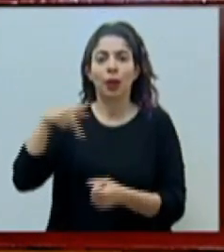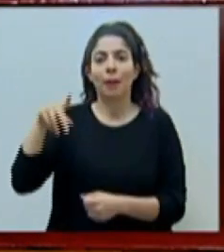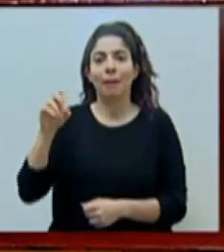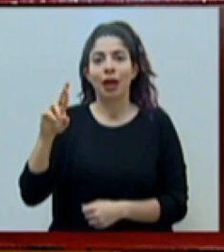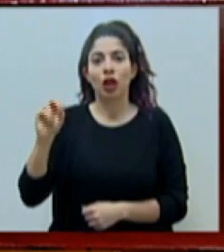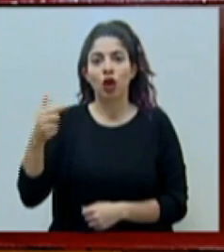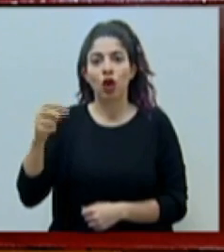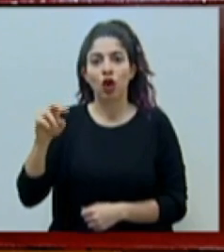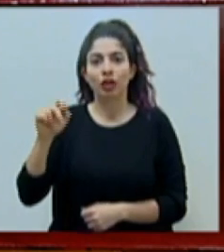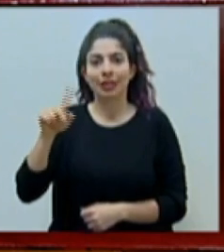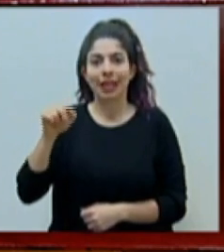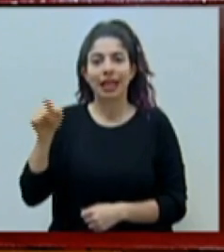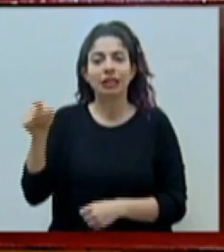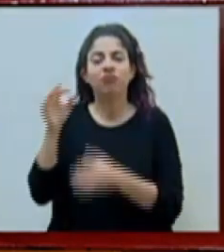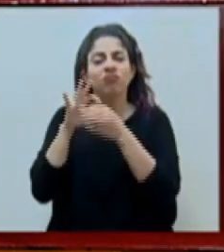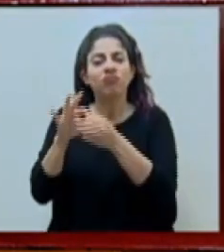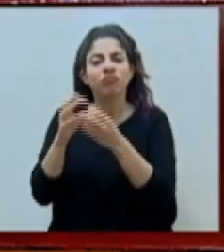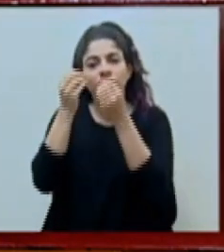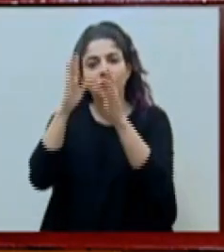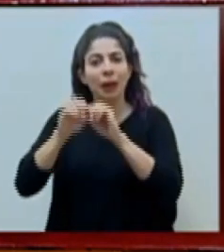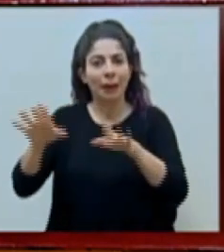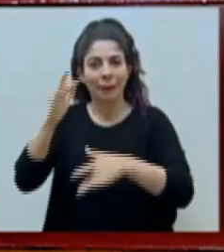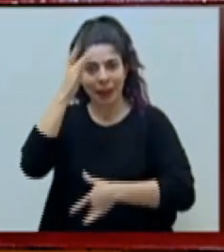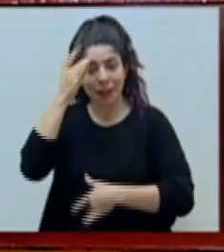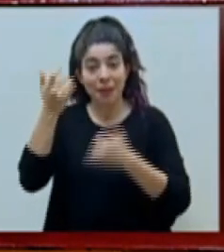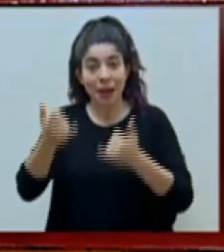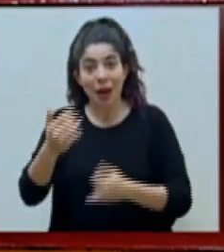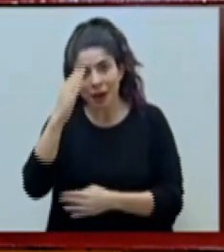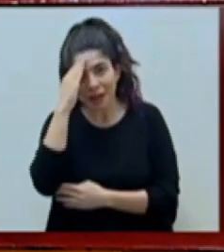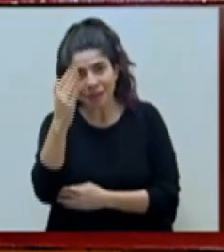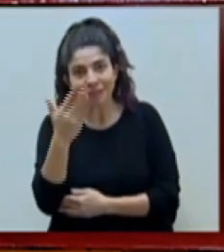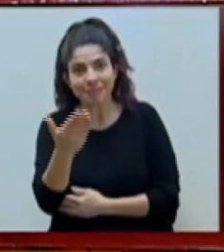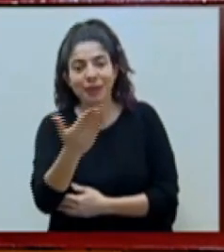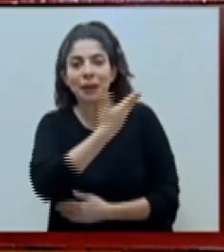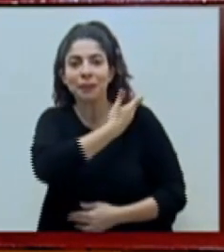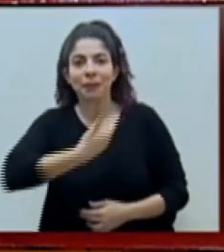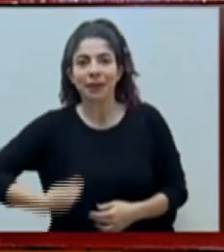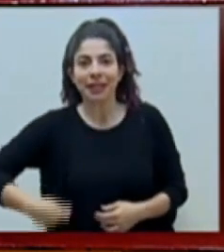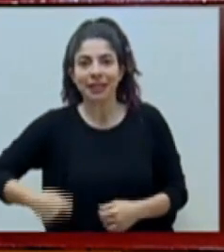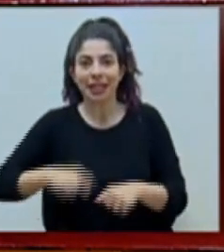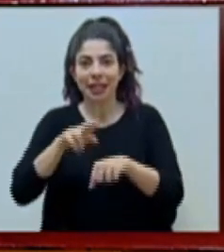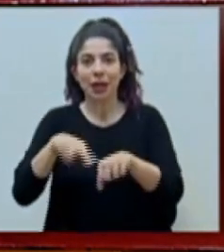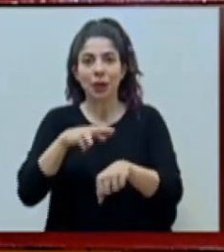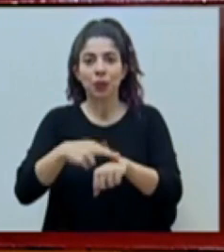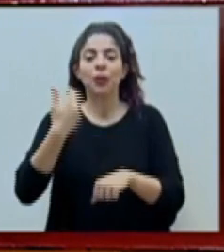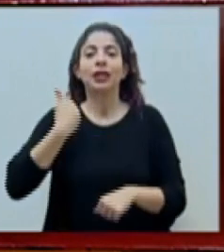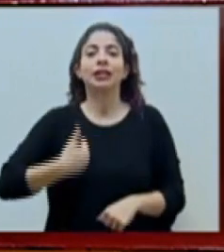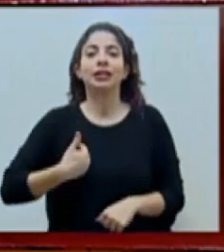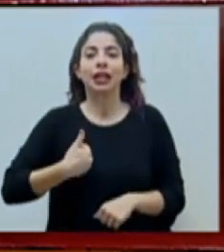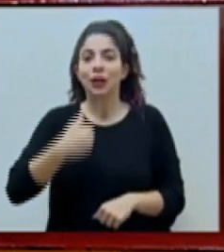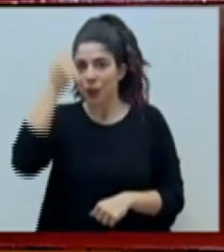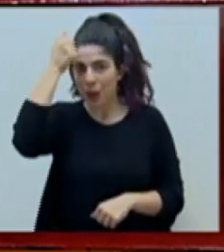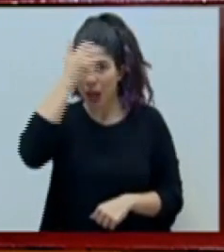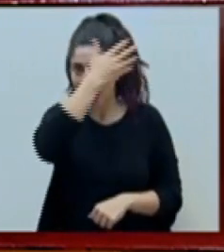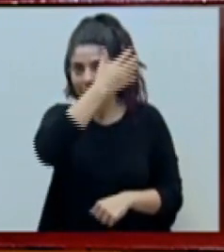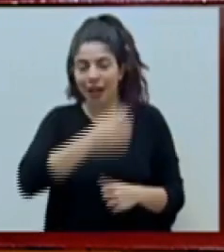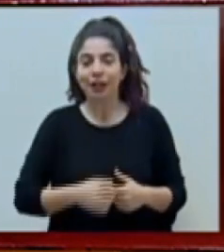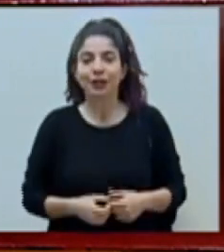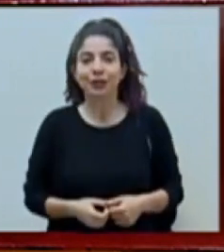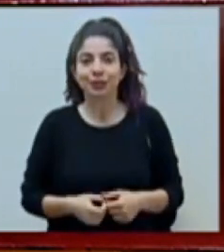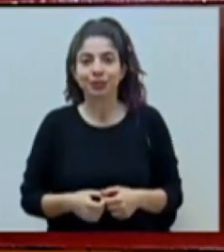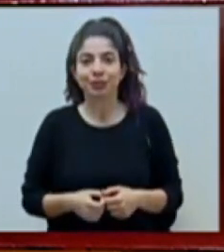Pedro González, con el reporte epidemiológico. Saludamos a continuación al presidente de la República, el señor Carlos